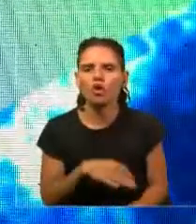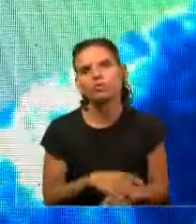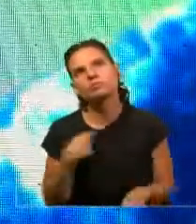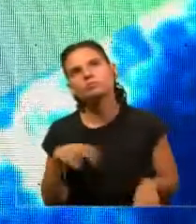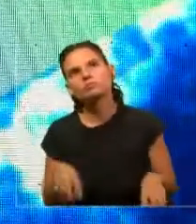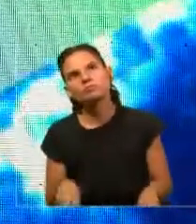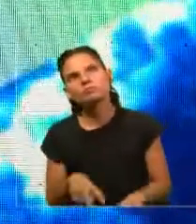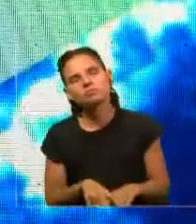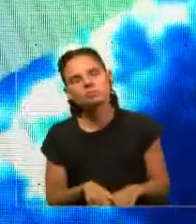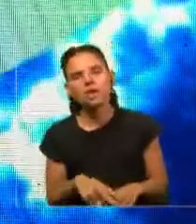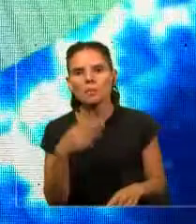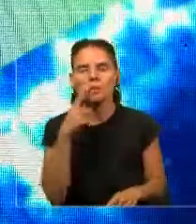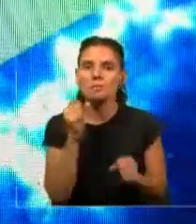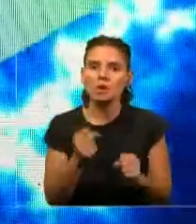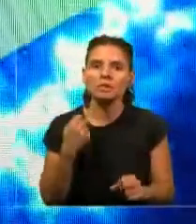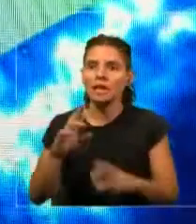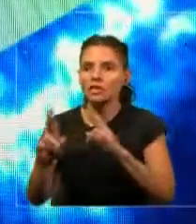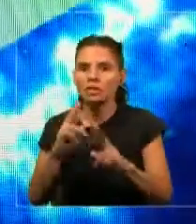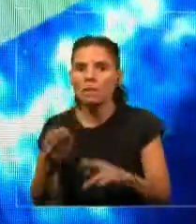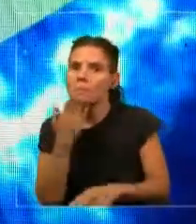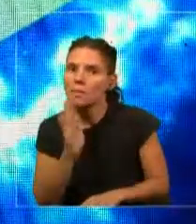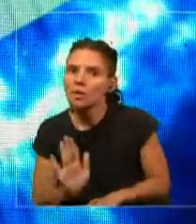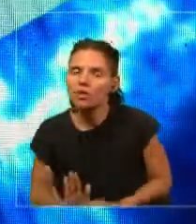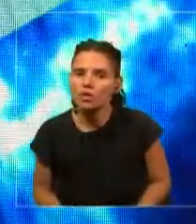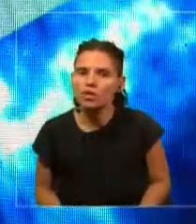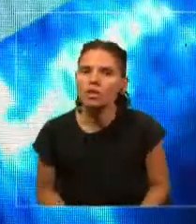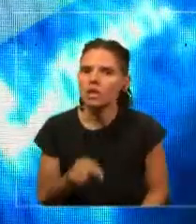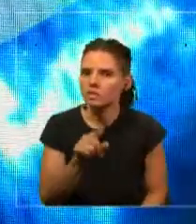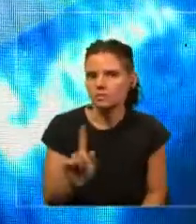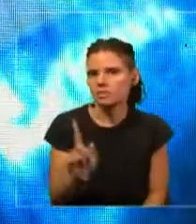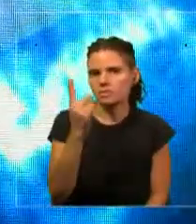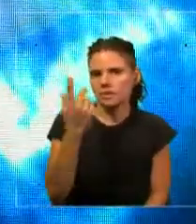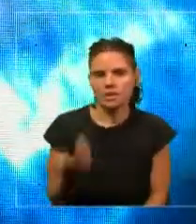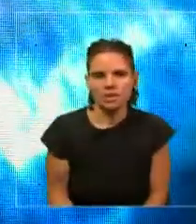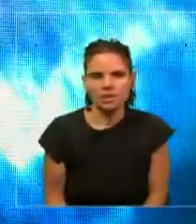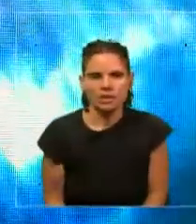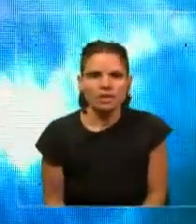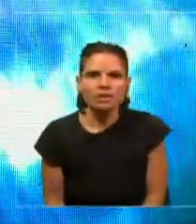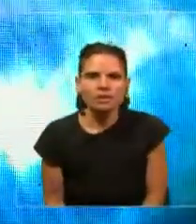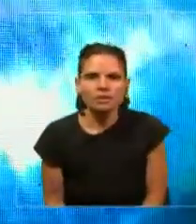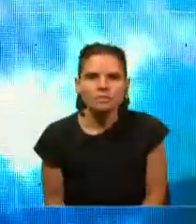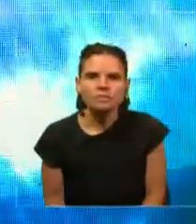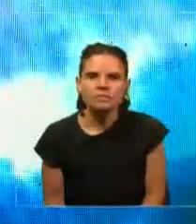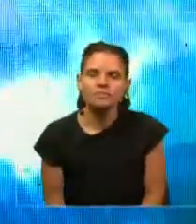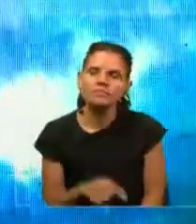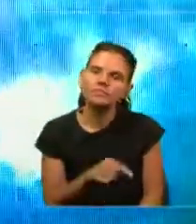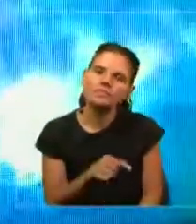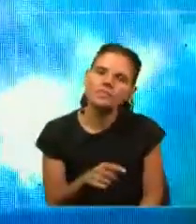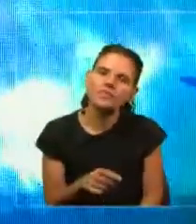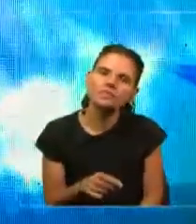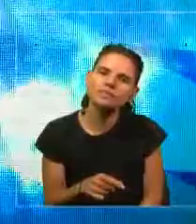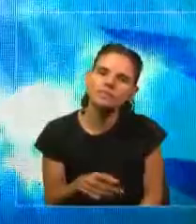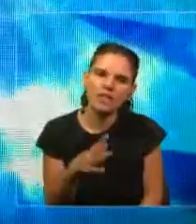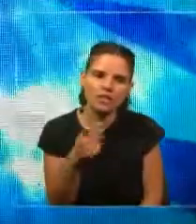conviene más. Esa es la primera incidencia de ese estadio incitativo.